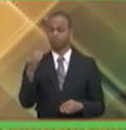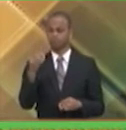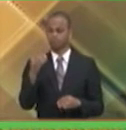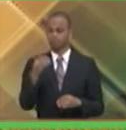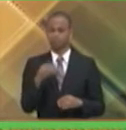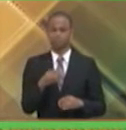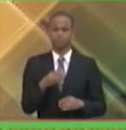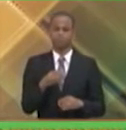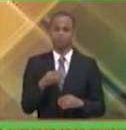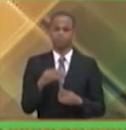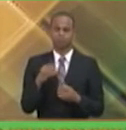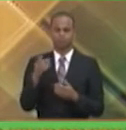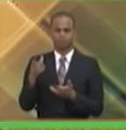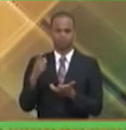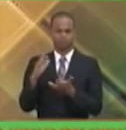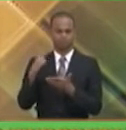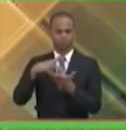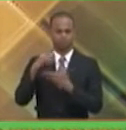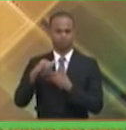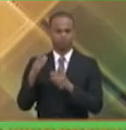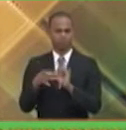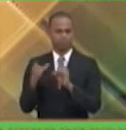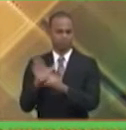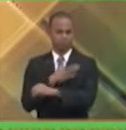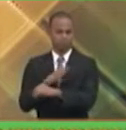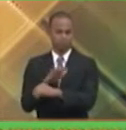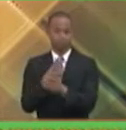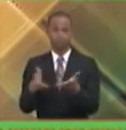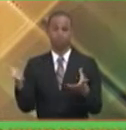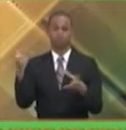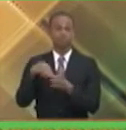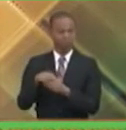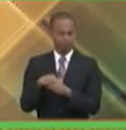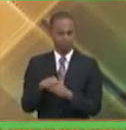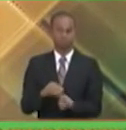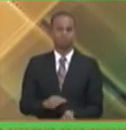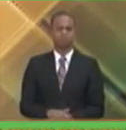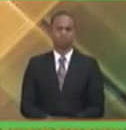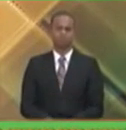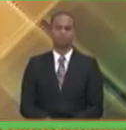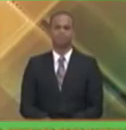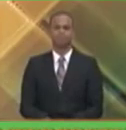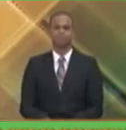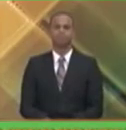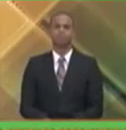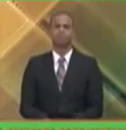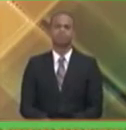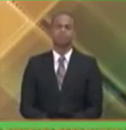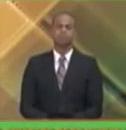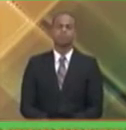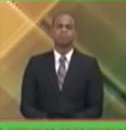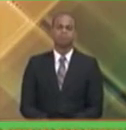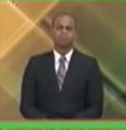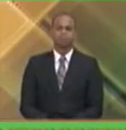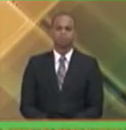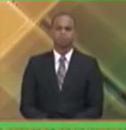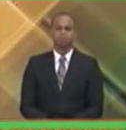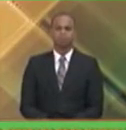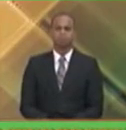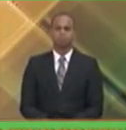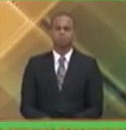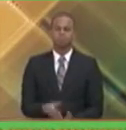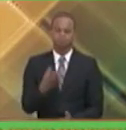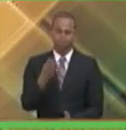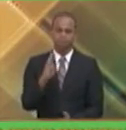la encargada del proyecto de música inclusiva o el proyecto música inclusiva, de hecho.